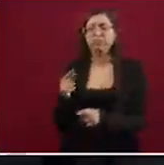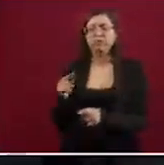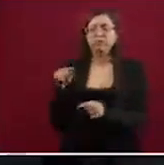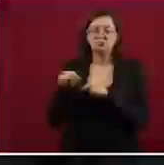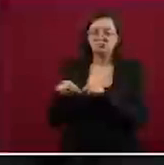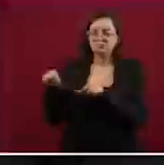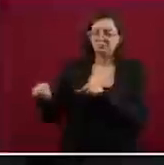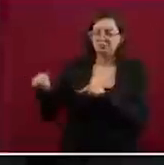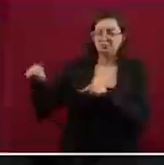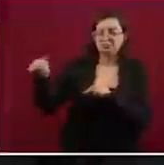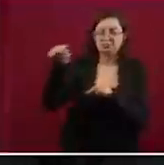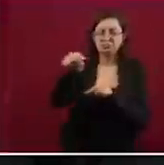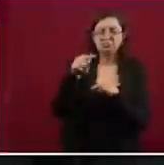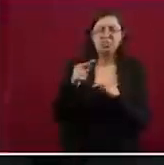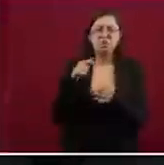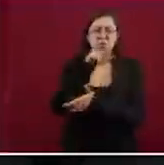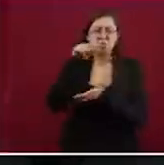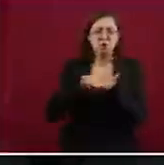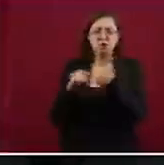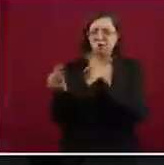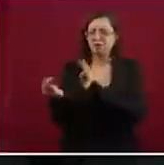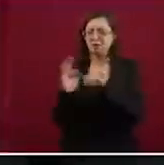y de Moctezuma